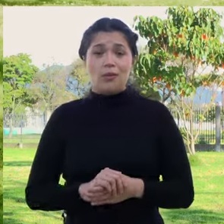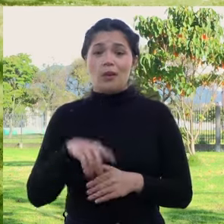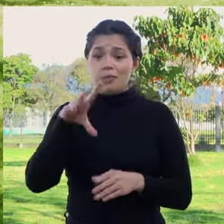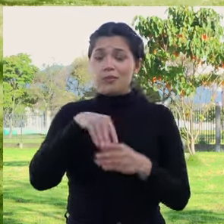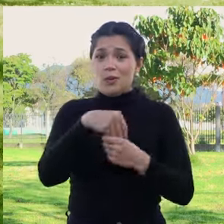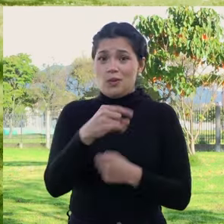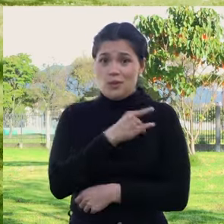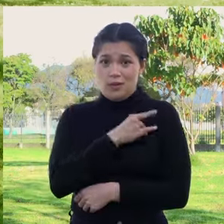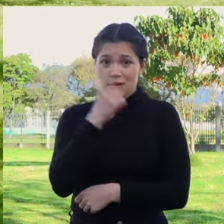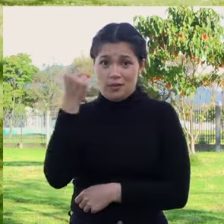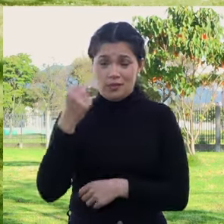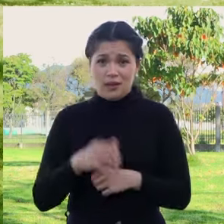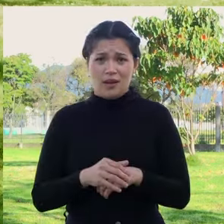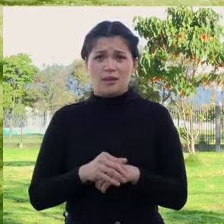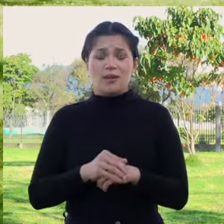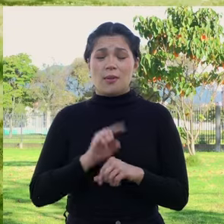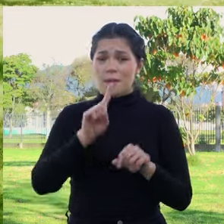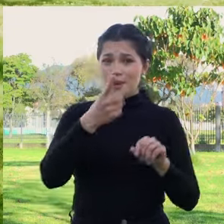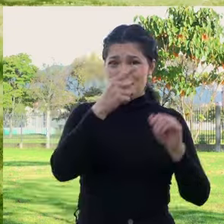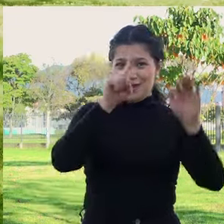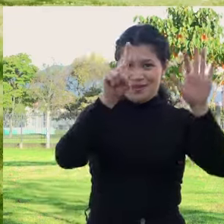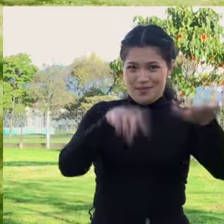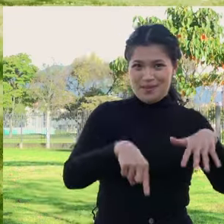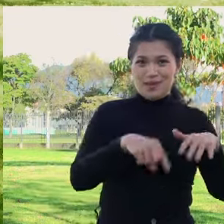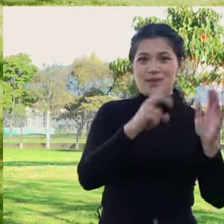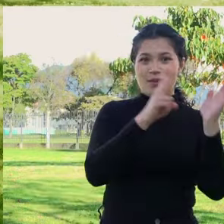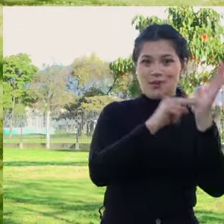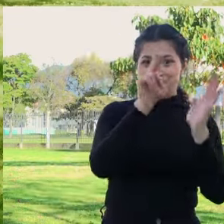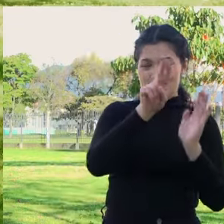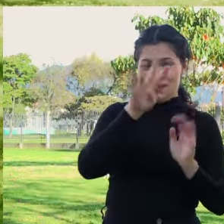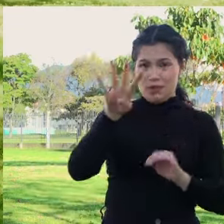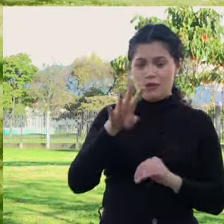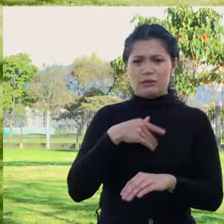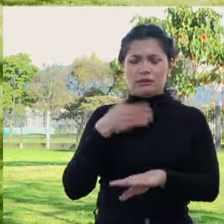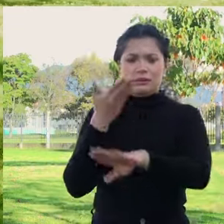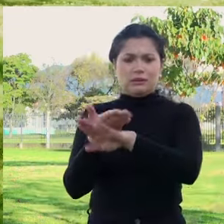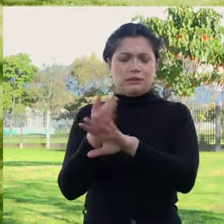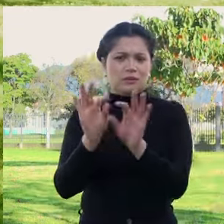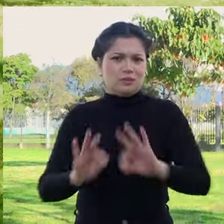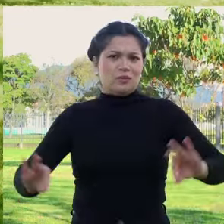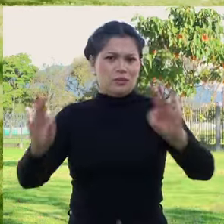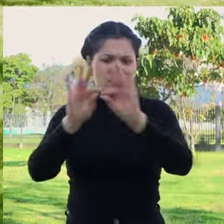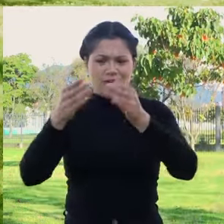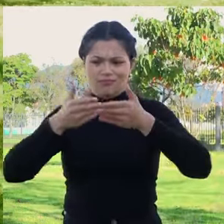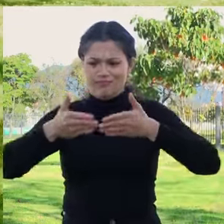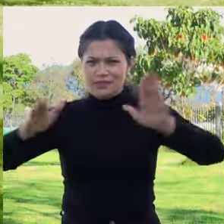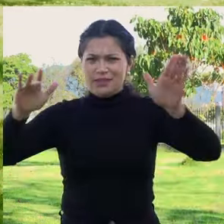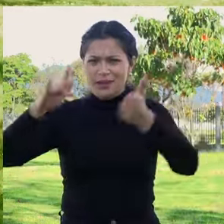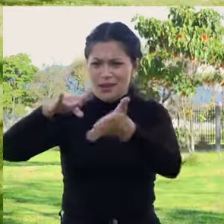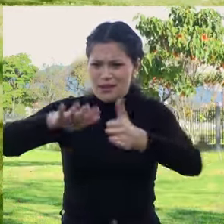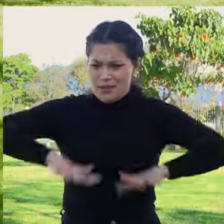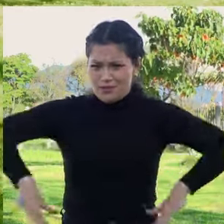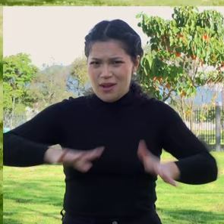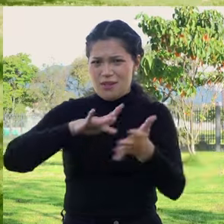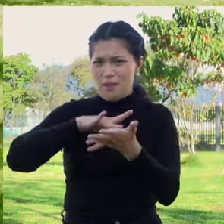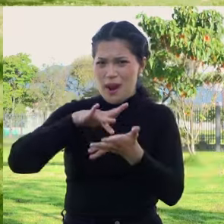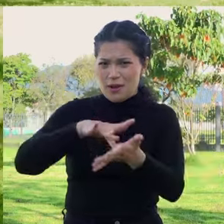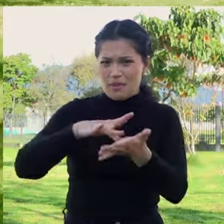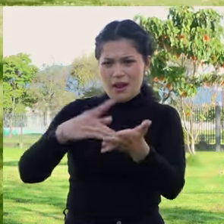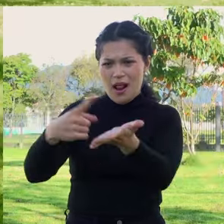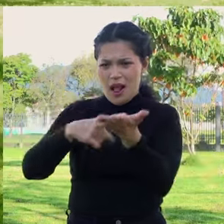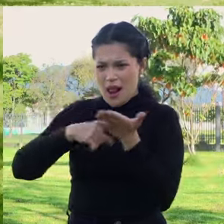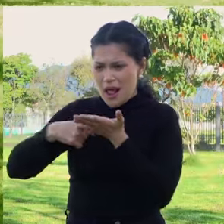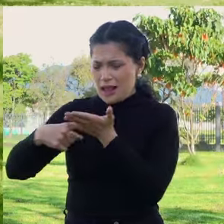en la universidad durante el primer semestre del 2024 planteó la necesidad de abrir unos diálogos y deliberaciones sobre